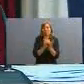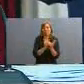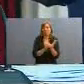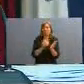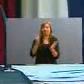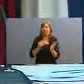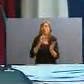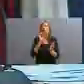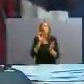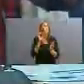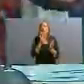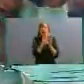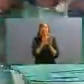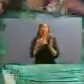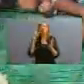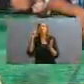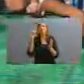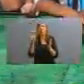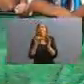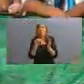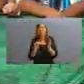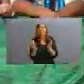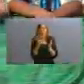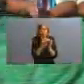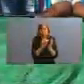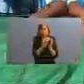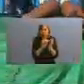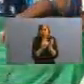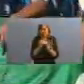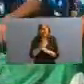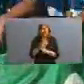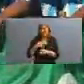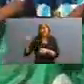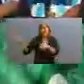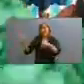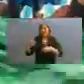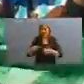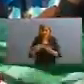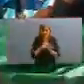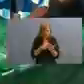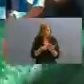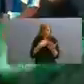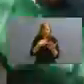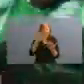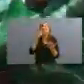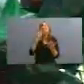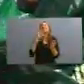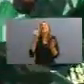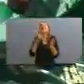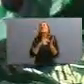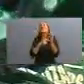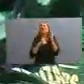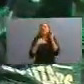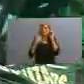el título, el número de expediente, el extracto. Nos ha tocado pedir a mí, yo quiero saber qué es esto, otro que...